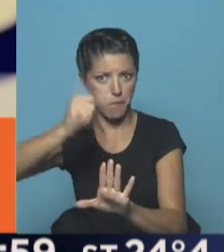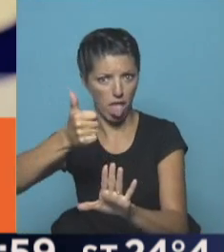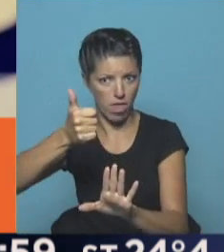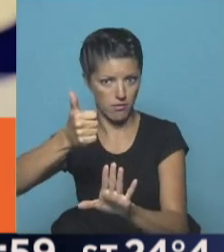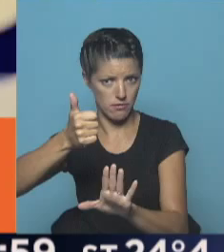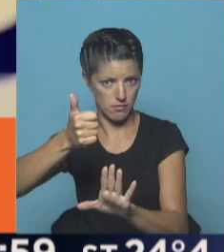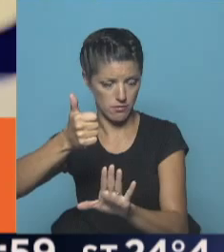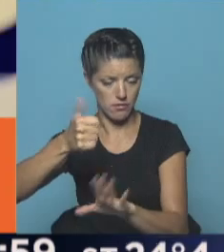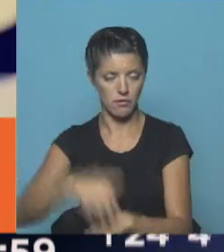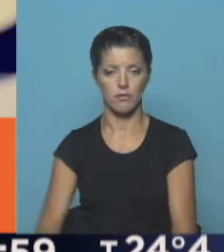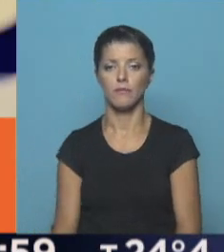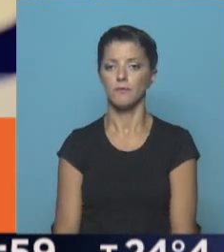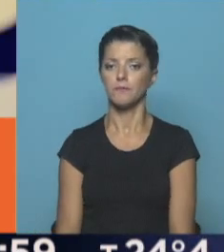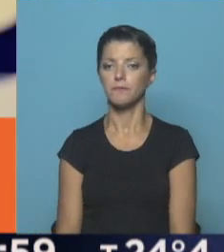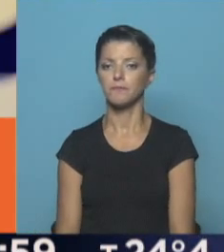electorales